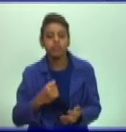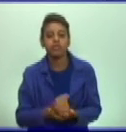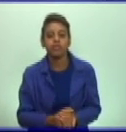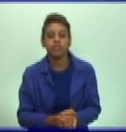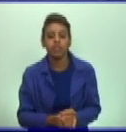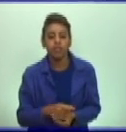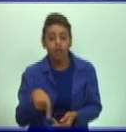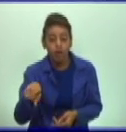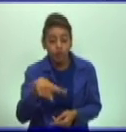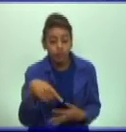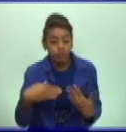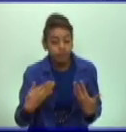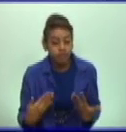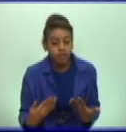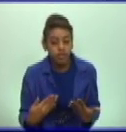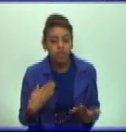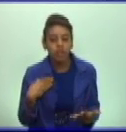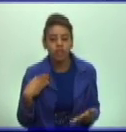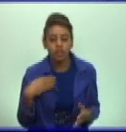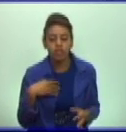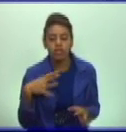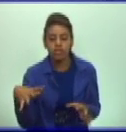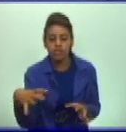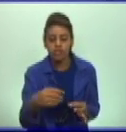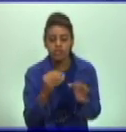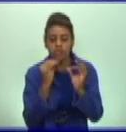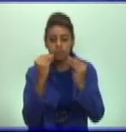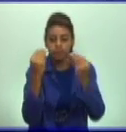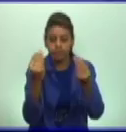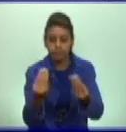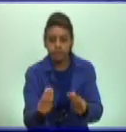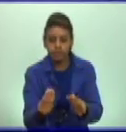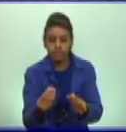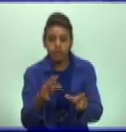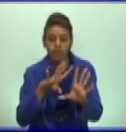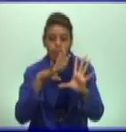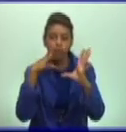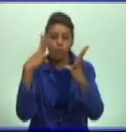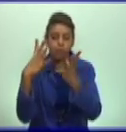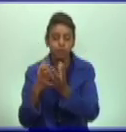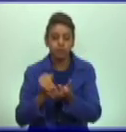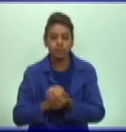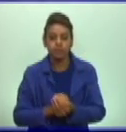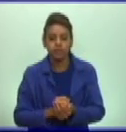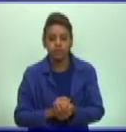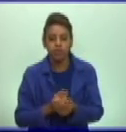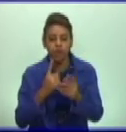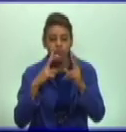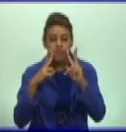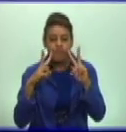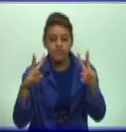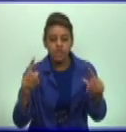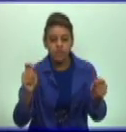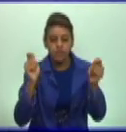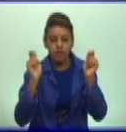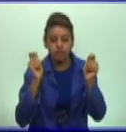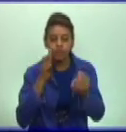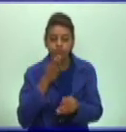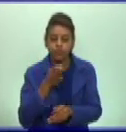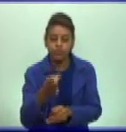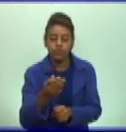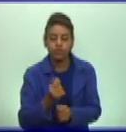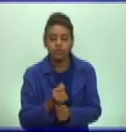A ustedes pertenecerá por entero ese mundo. ¡Vive el futuro! ¡Viva